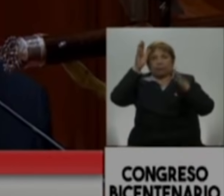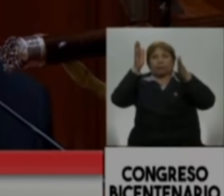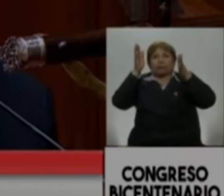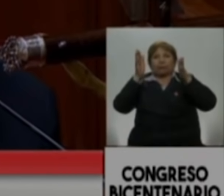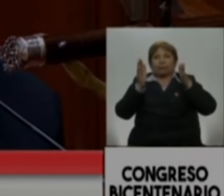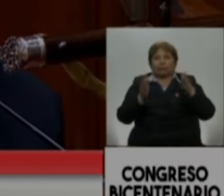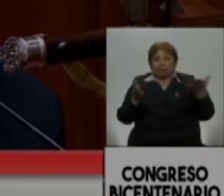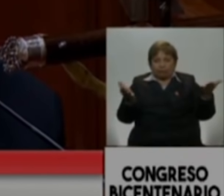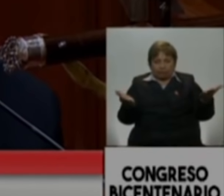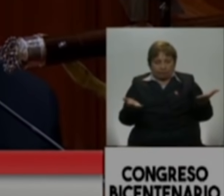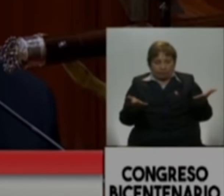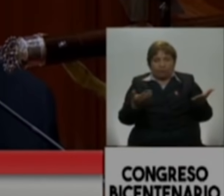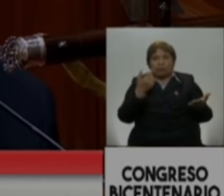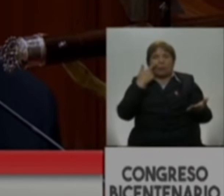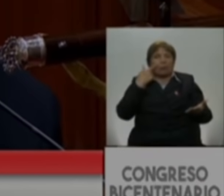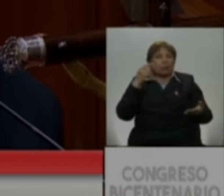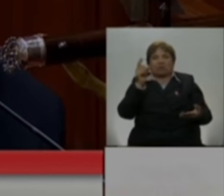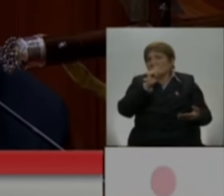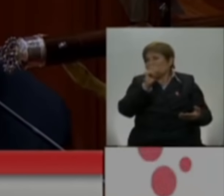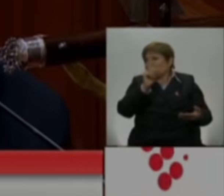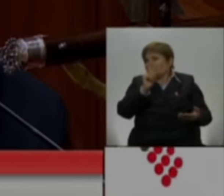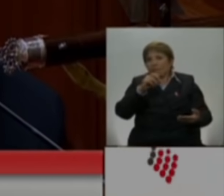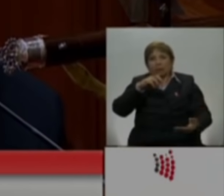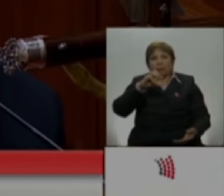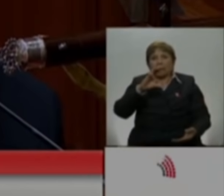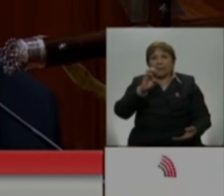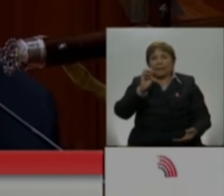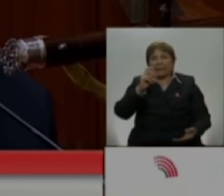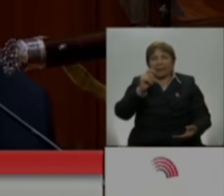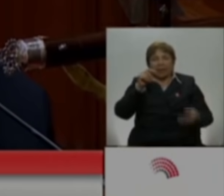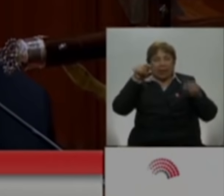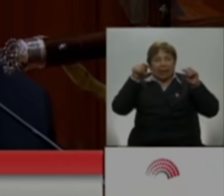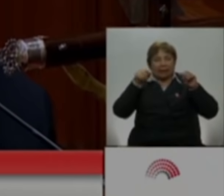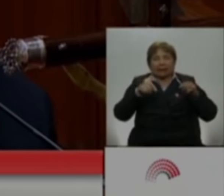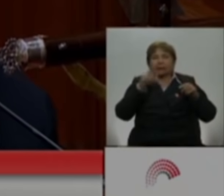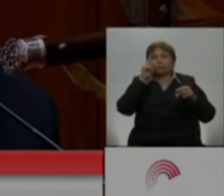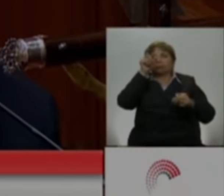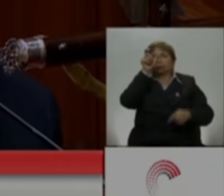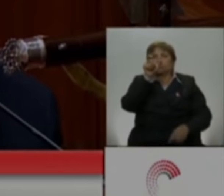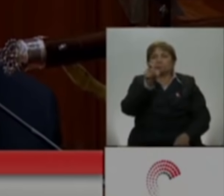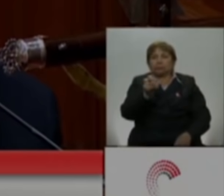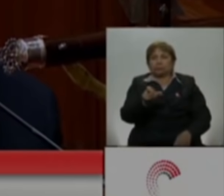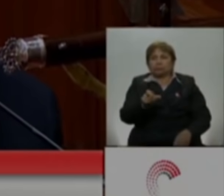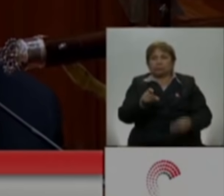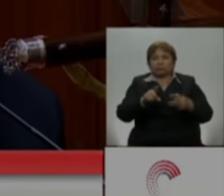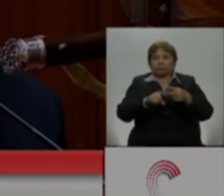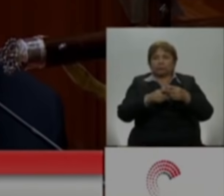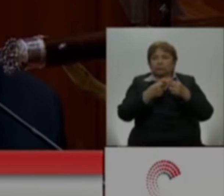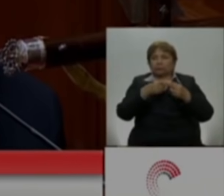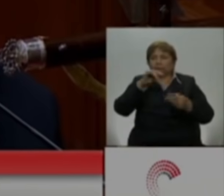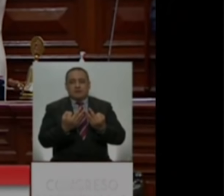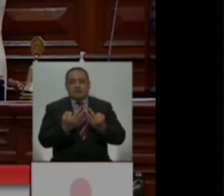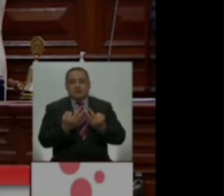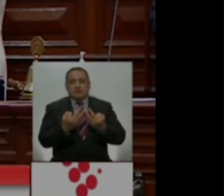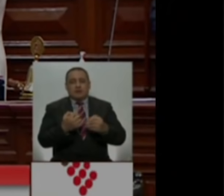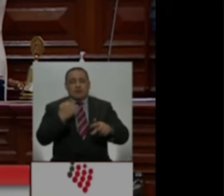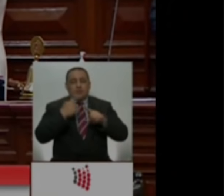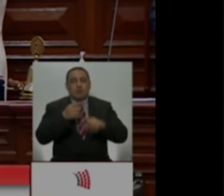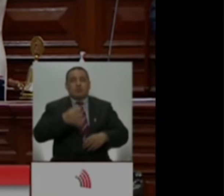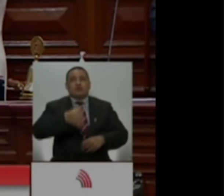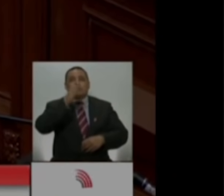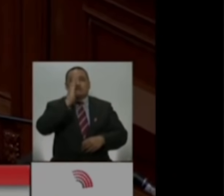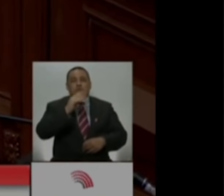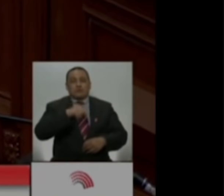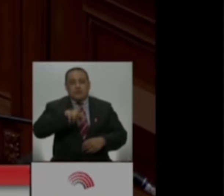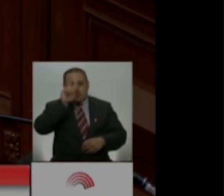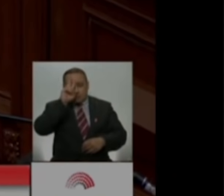aquí señor no hay un pesetero aquí una persona de principios javier diez canseco por dios